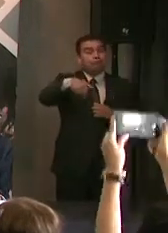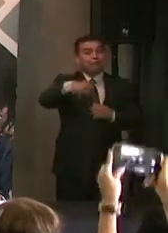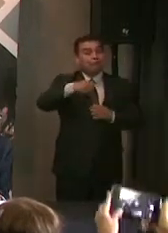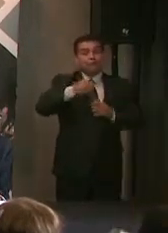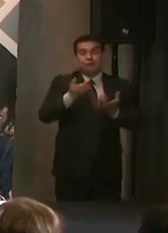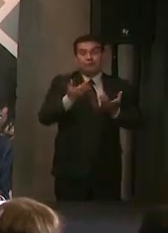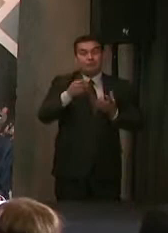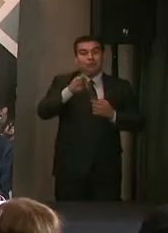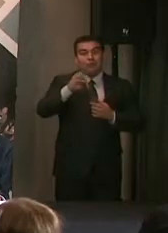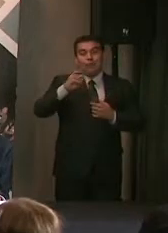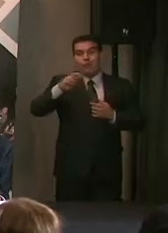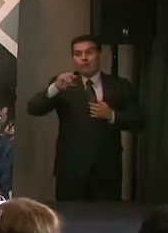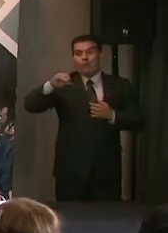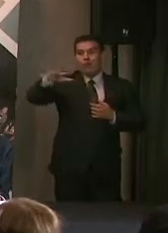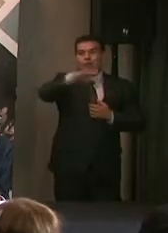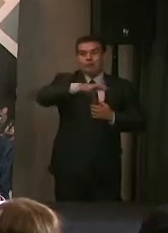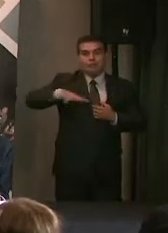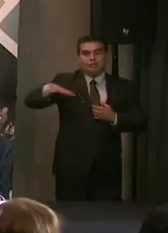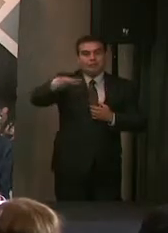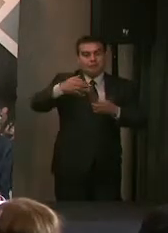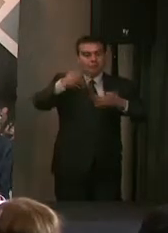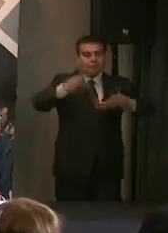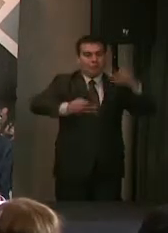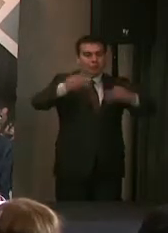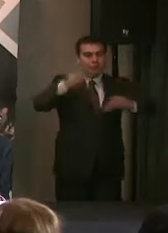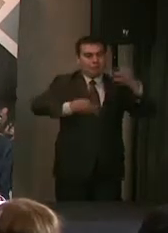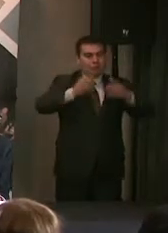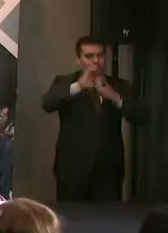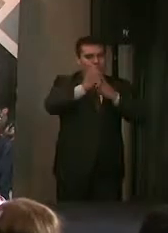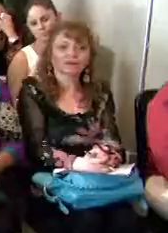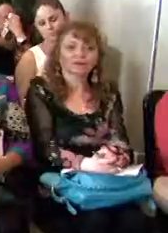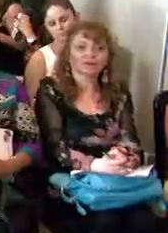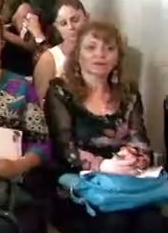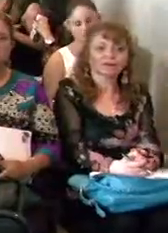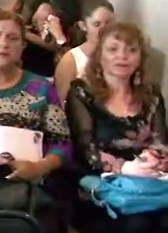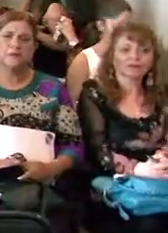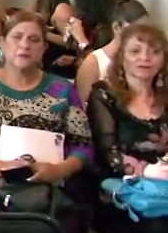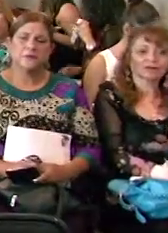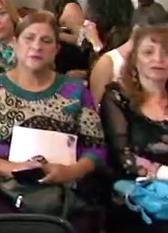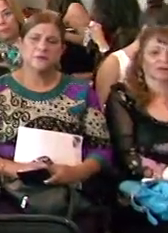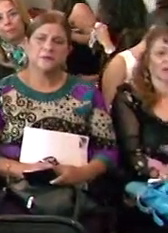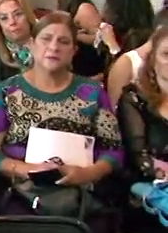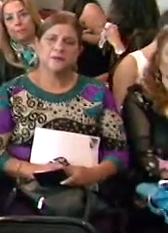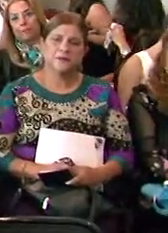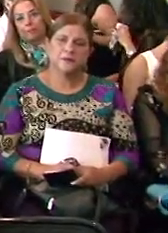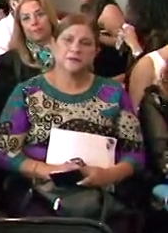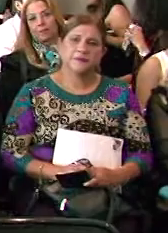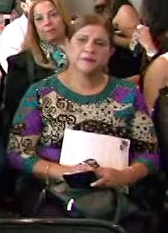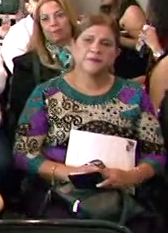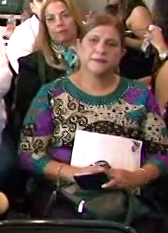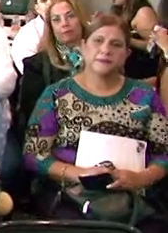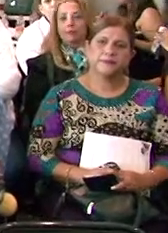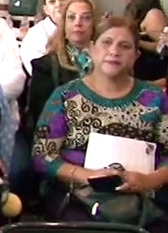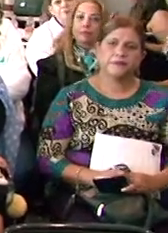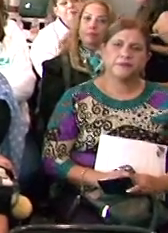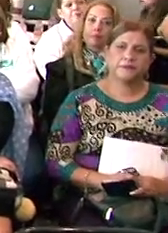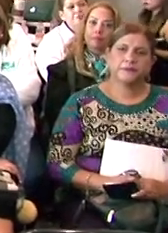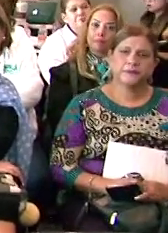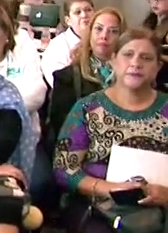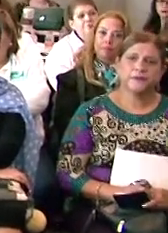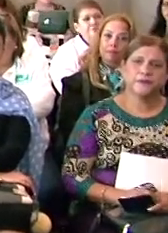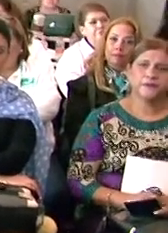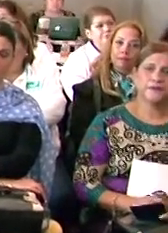regional en el cual el Tribunal Electoral del Poder Judicial de la Federación y ONU Mujeres México, en conjunto, suman al